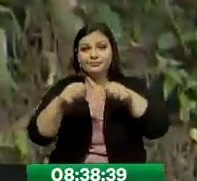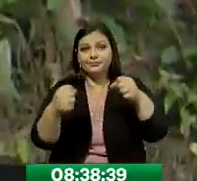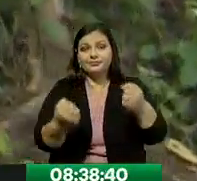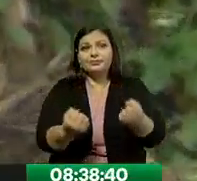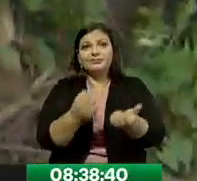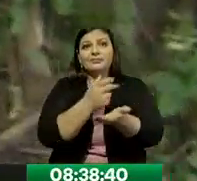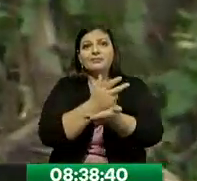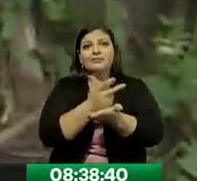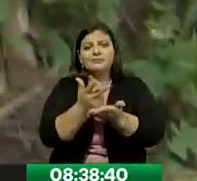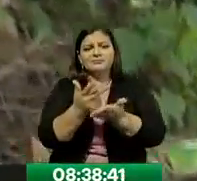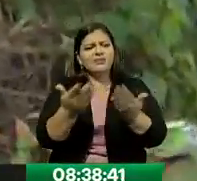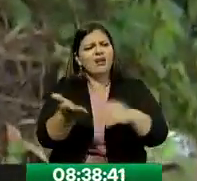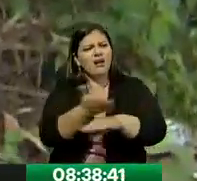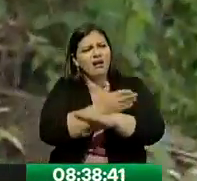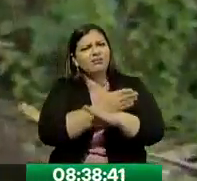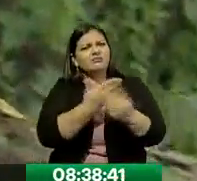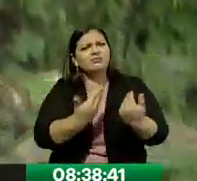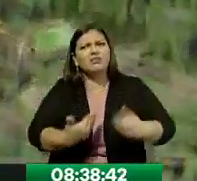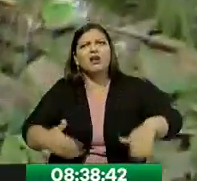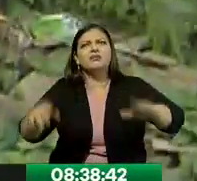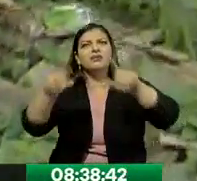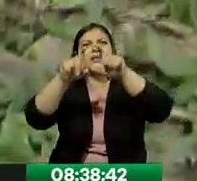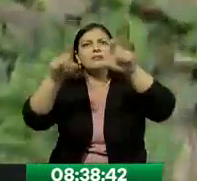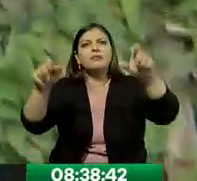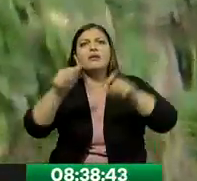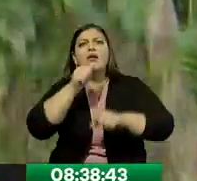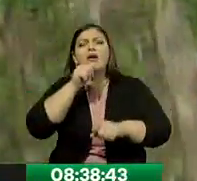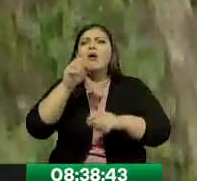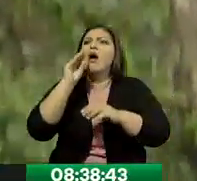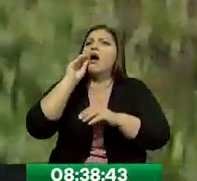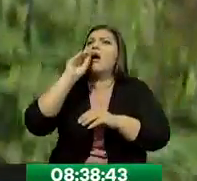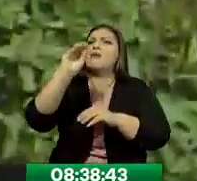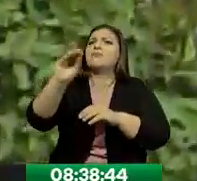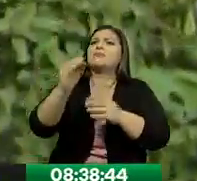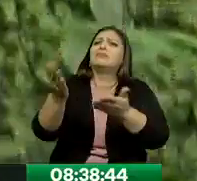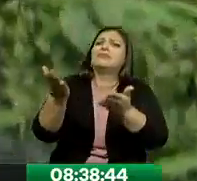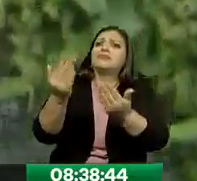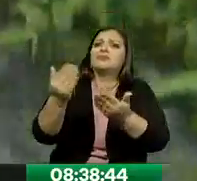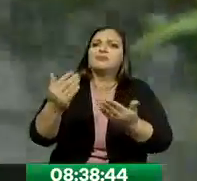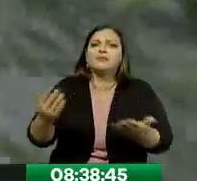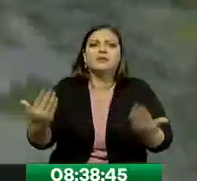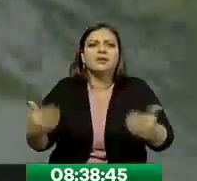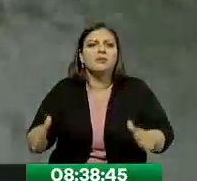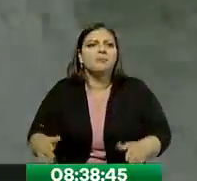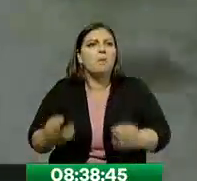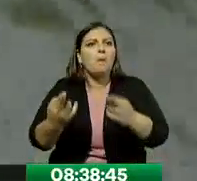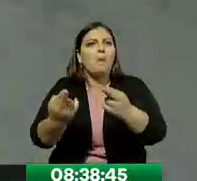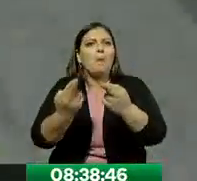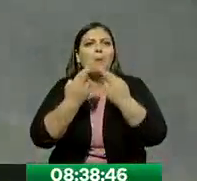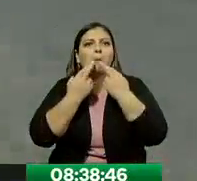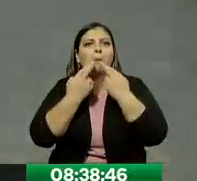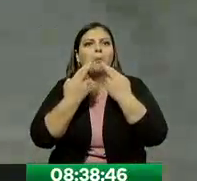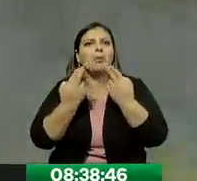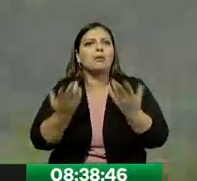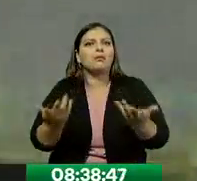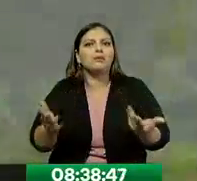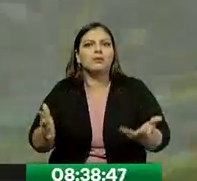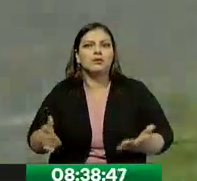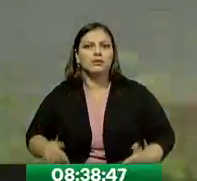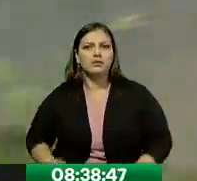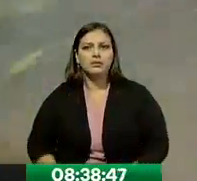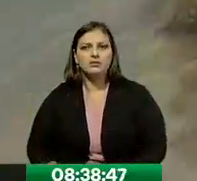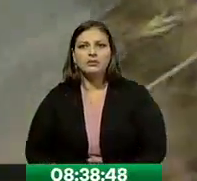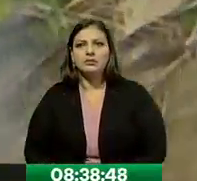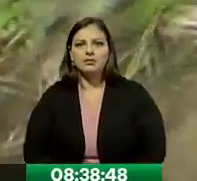respectiva denuncia pero que no tienen respuestas sin embargo continúan con este problema aquí en la